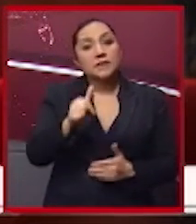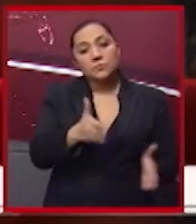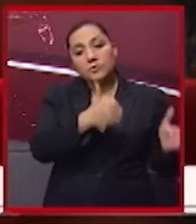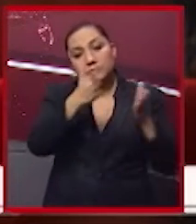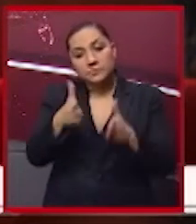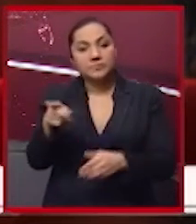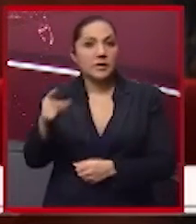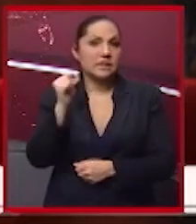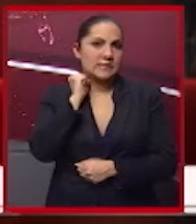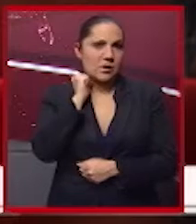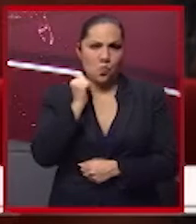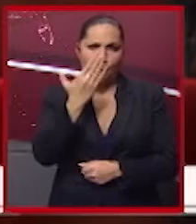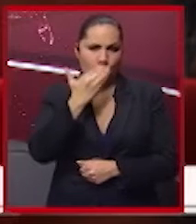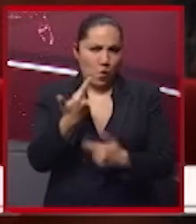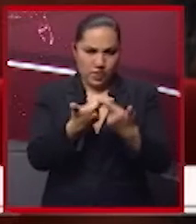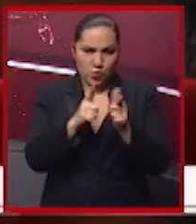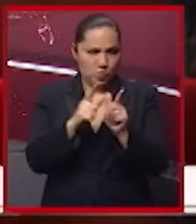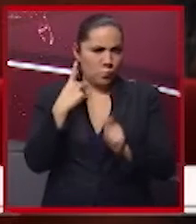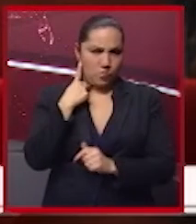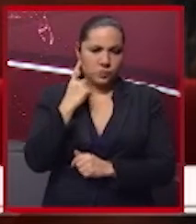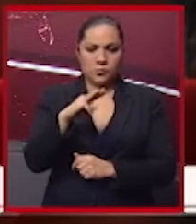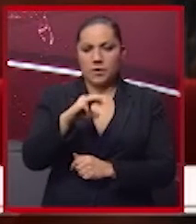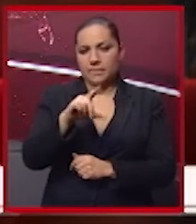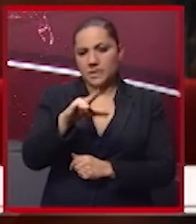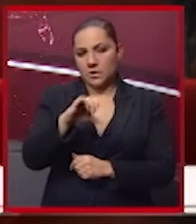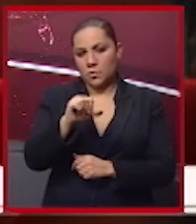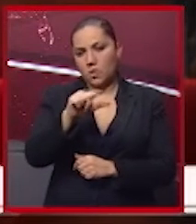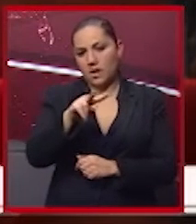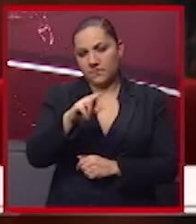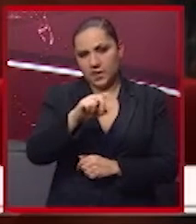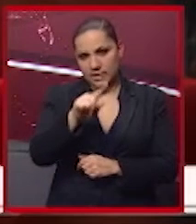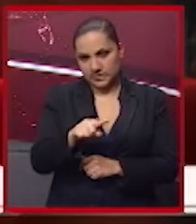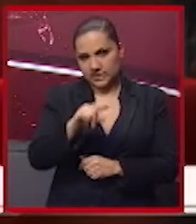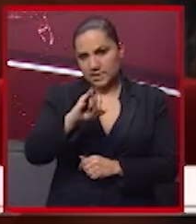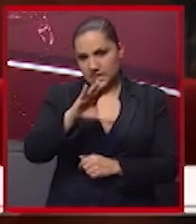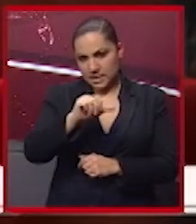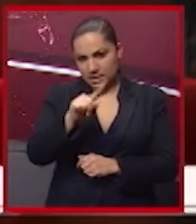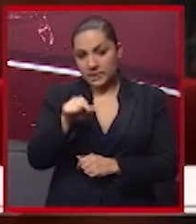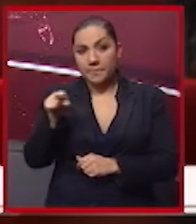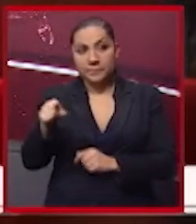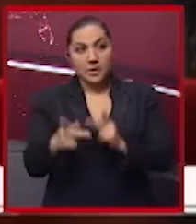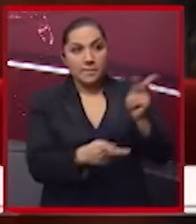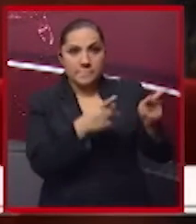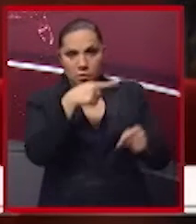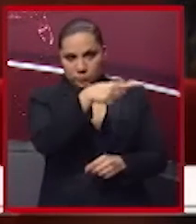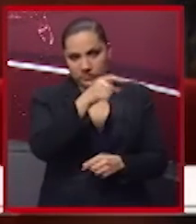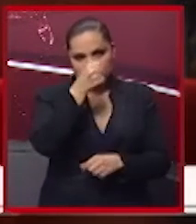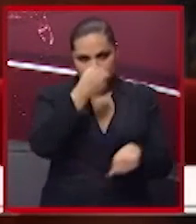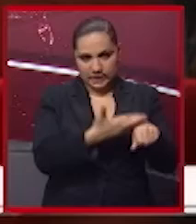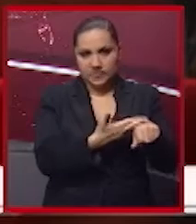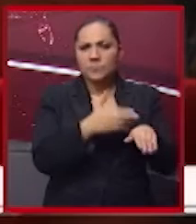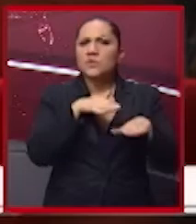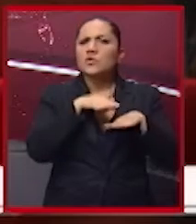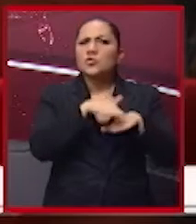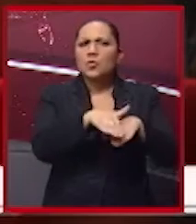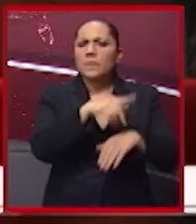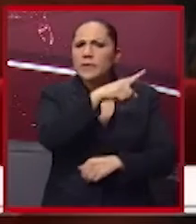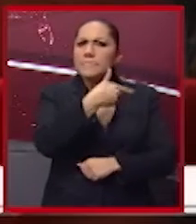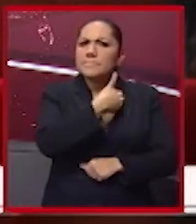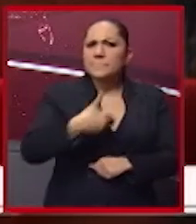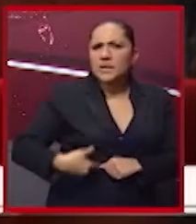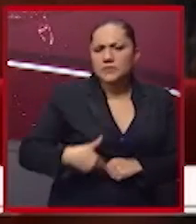sin grupo parlamentario, Emilio Álvarez y Casa, quien cuestionó al funcionario sobre la primer visita del presidente Donald Trump